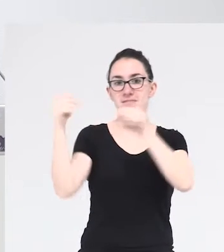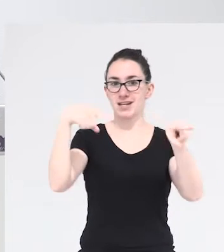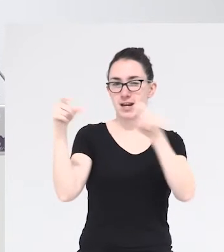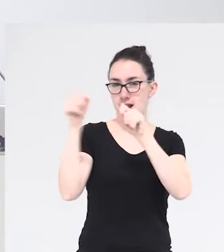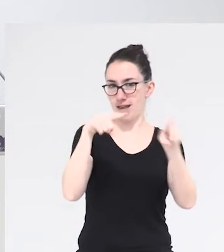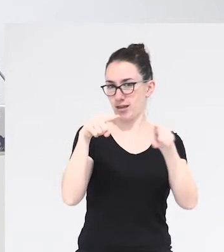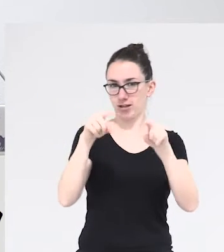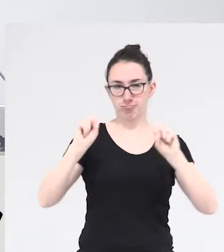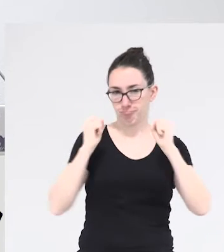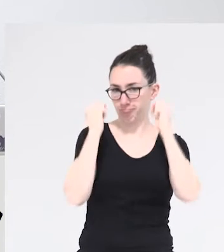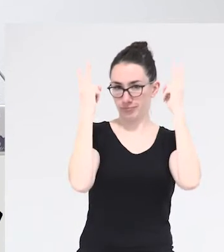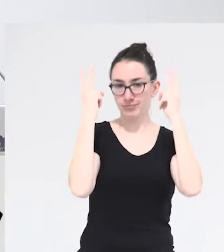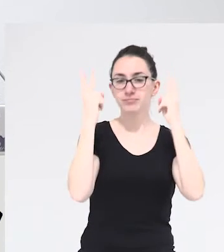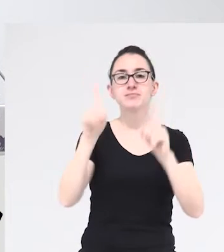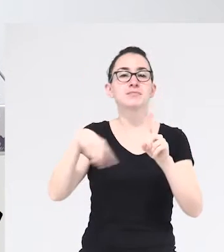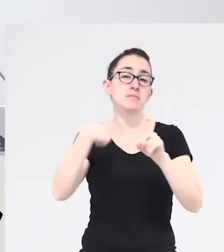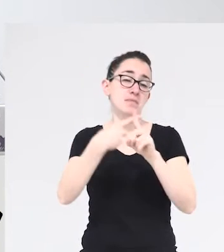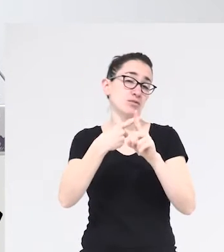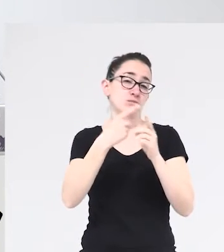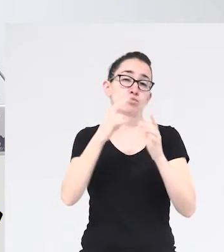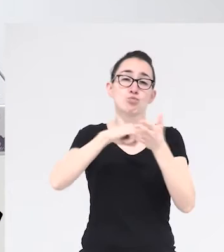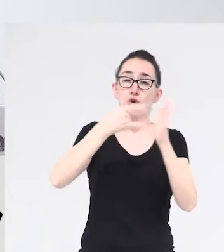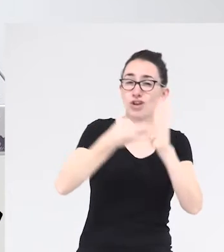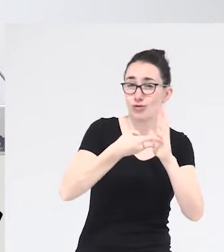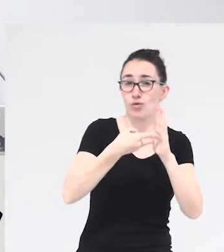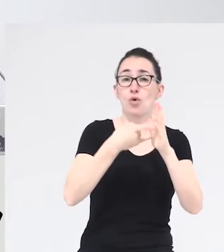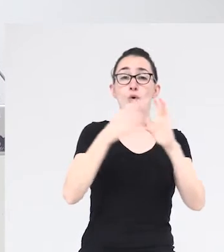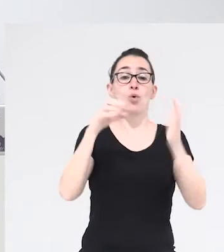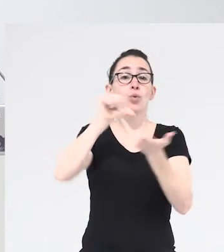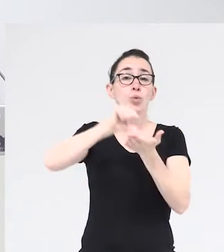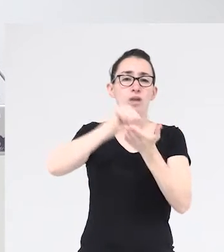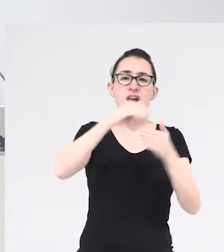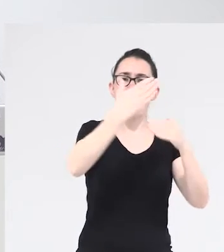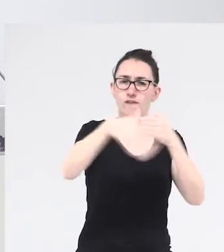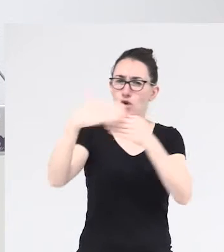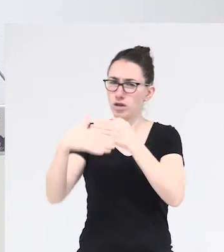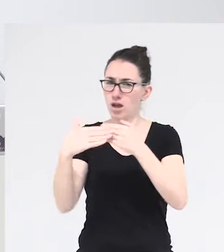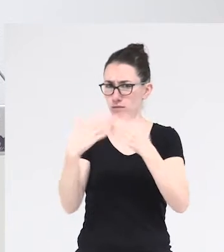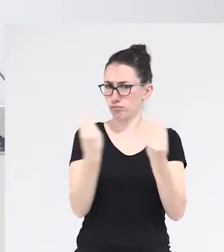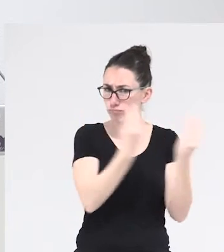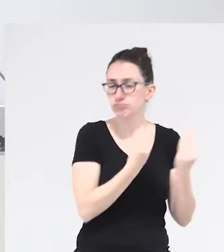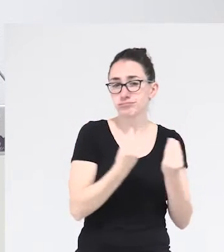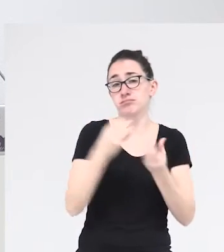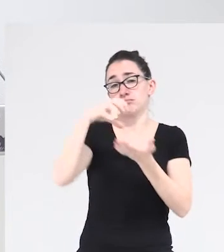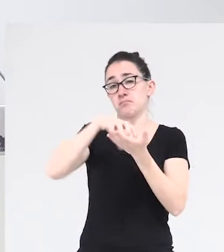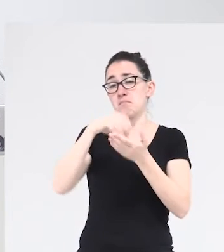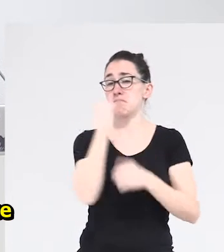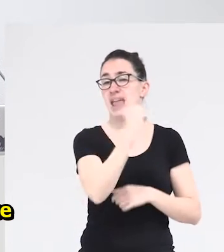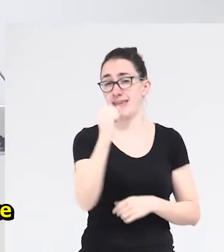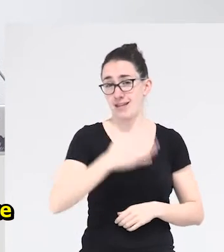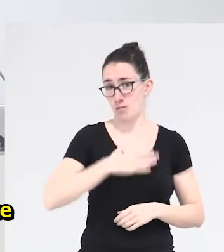para el proyecto Una ciudad, muchas fronteras, Matadero de Madrid. Pues te paso la